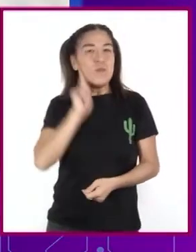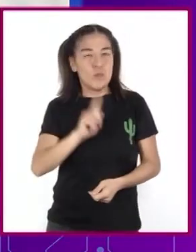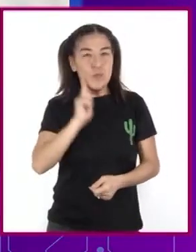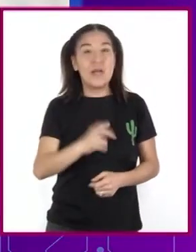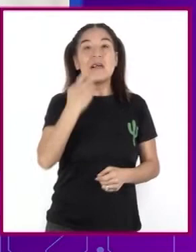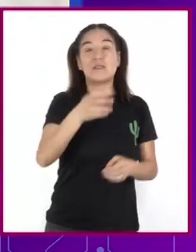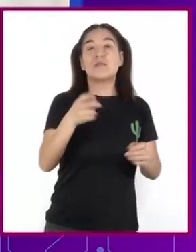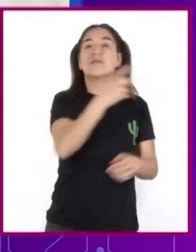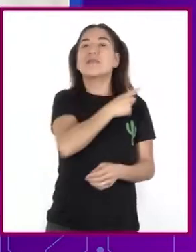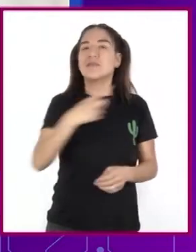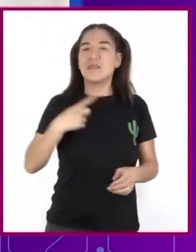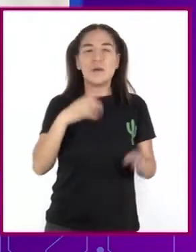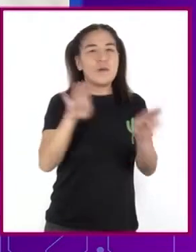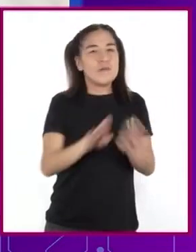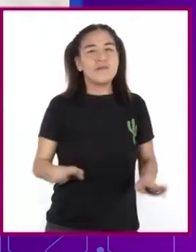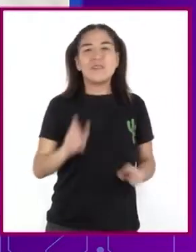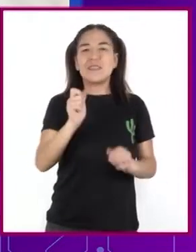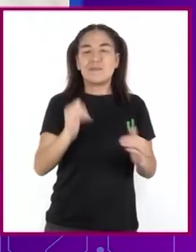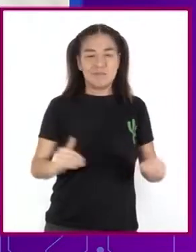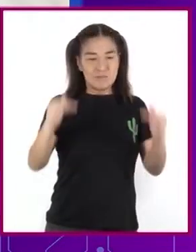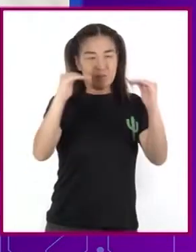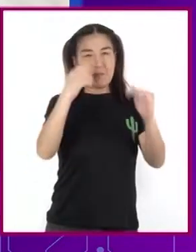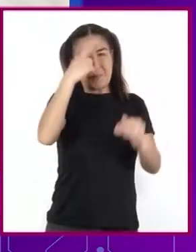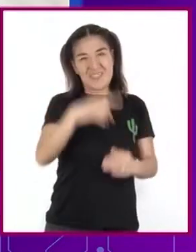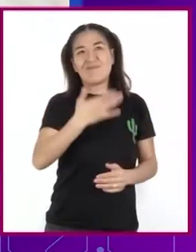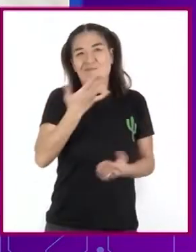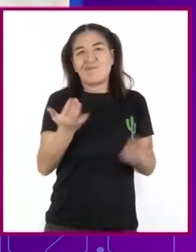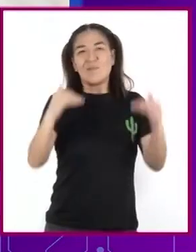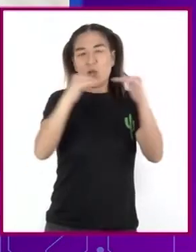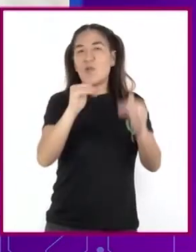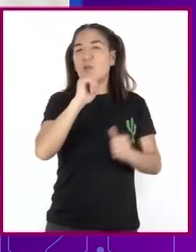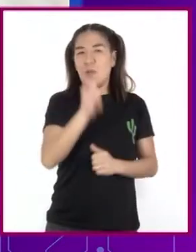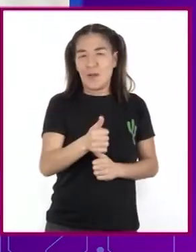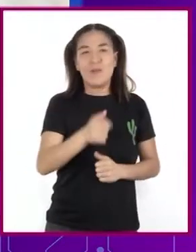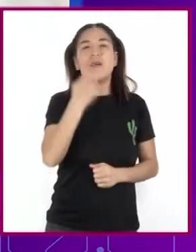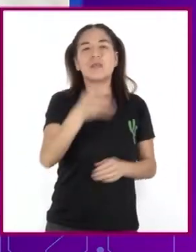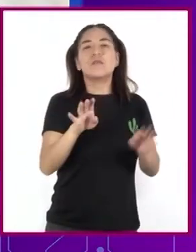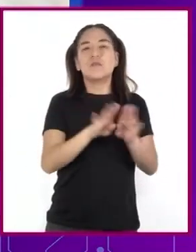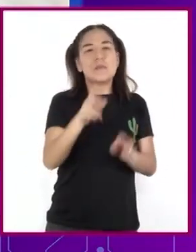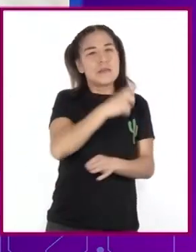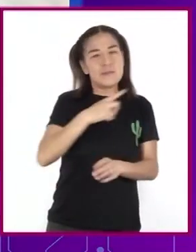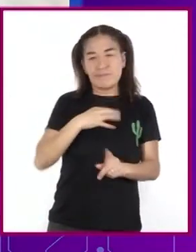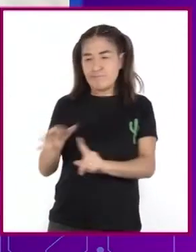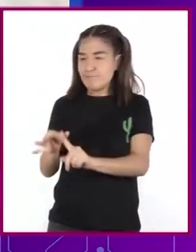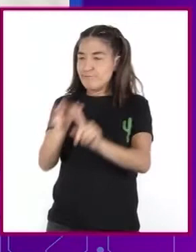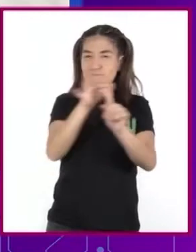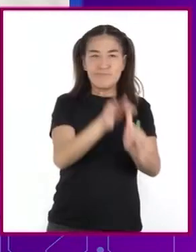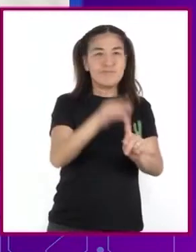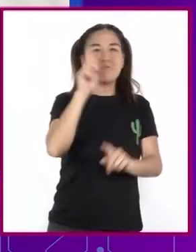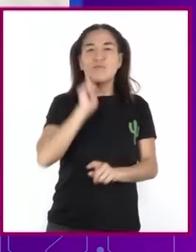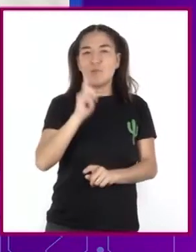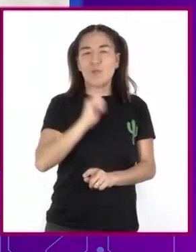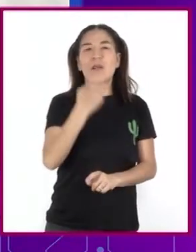la desigualdad de género es hacer visibles a las mujeres dentro de nuestro lenguaje cotidiano.